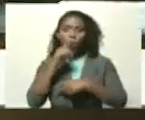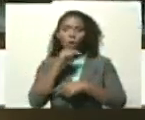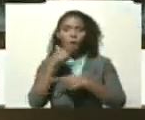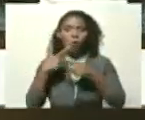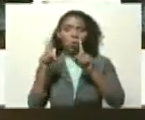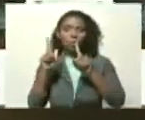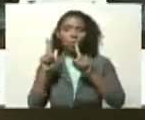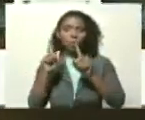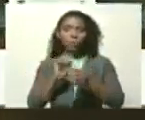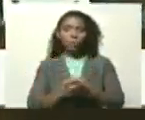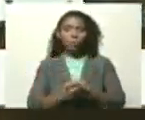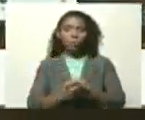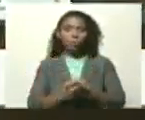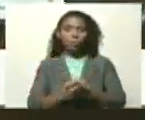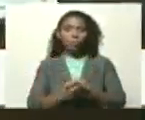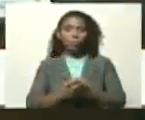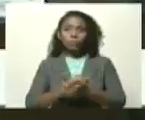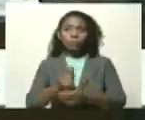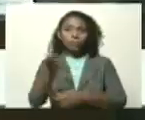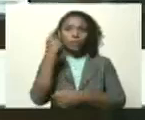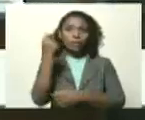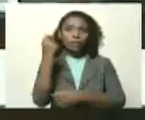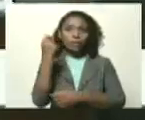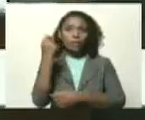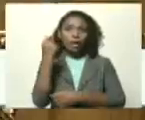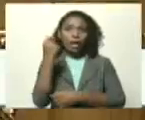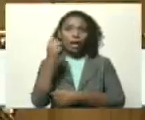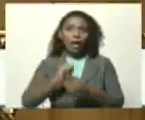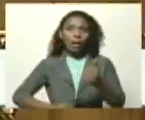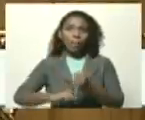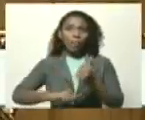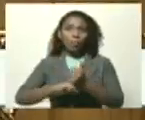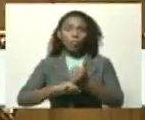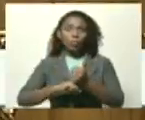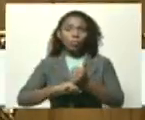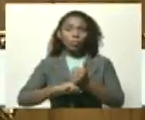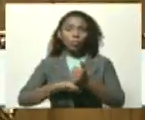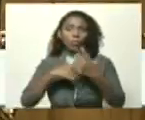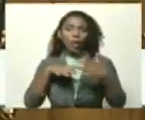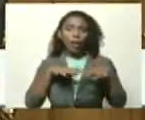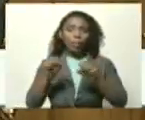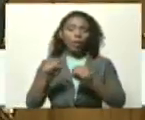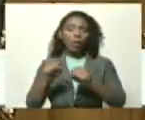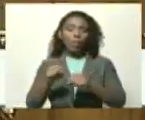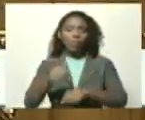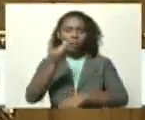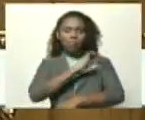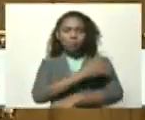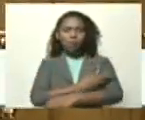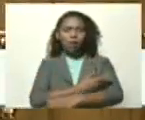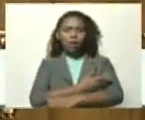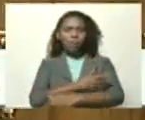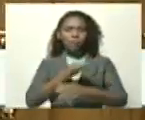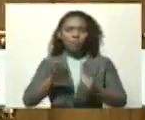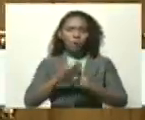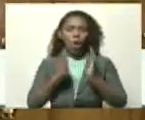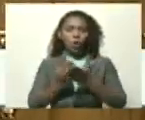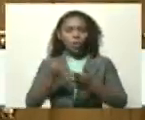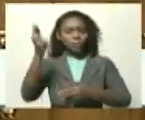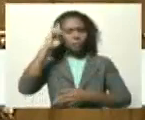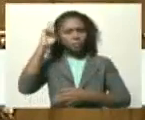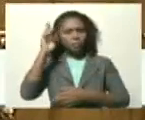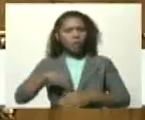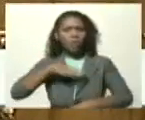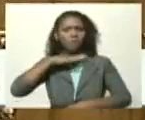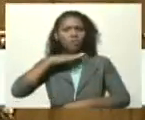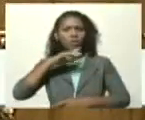no existe, ni siquiera el respaldo del imperio más poderoso del mundo. Es razón suficiente